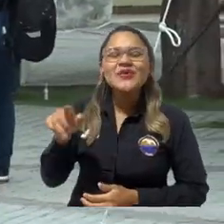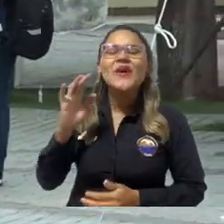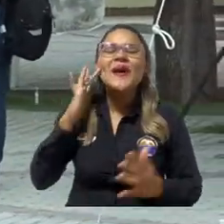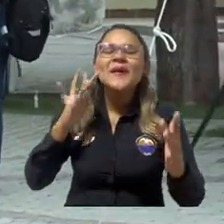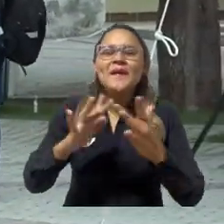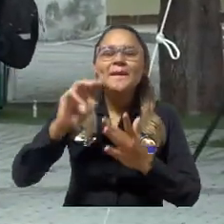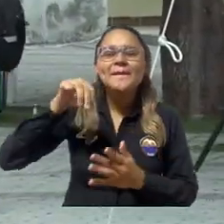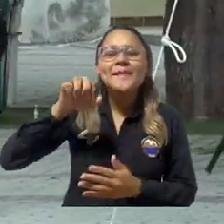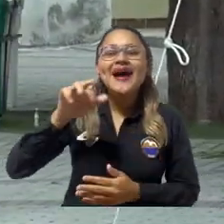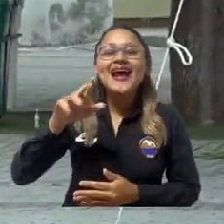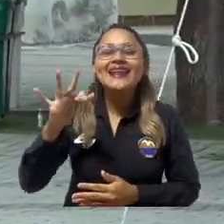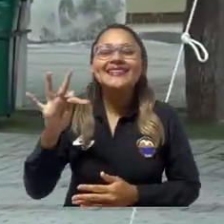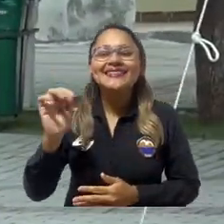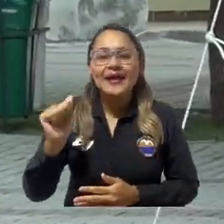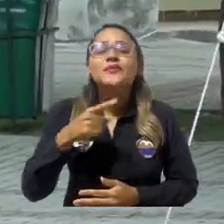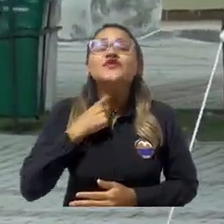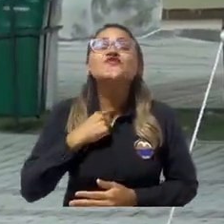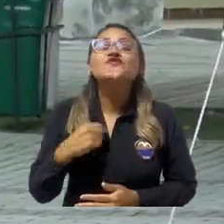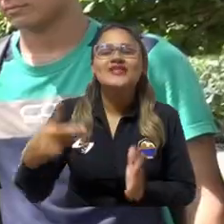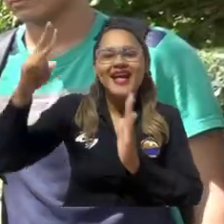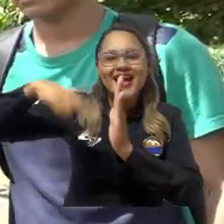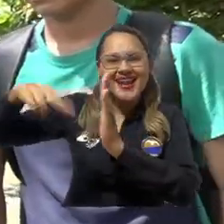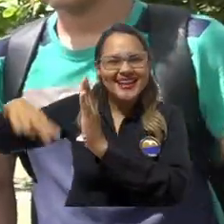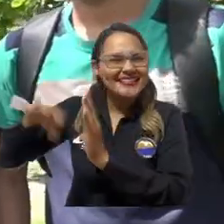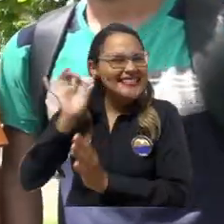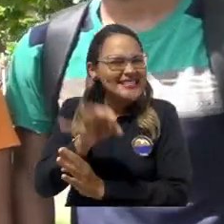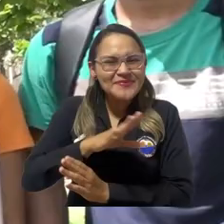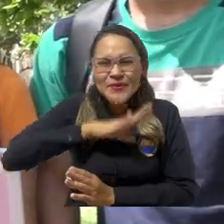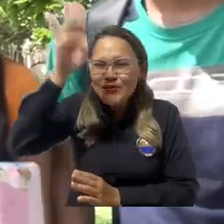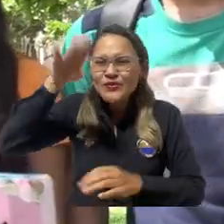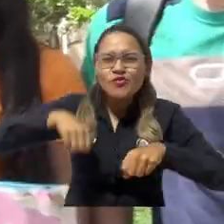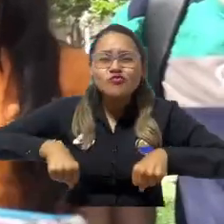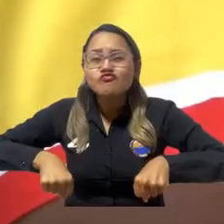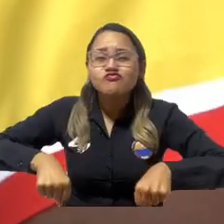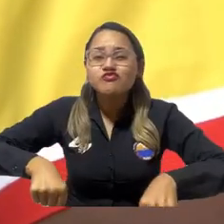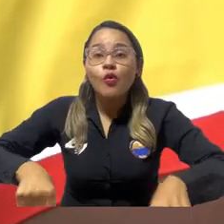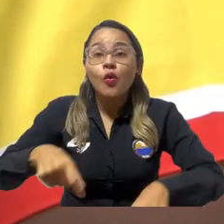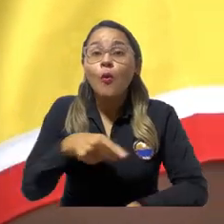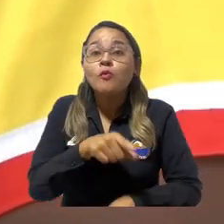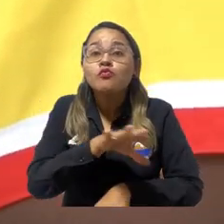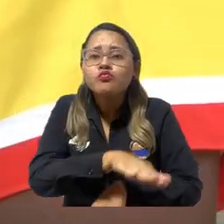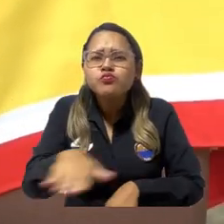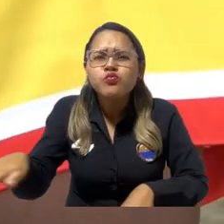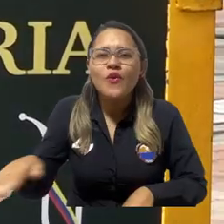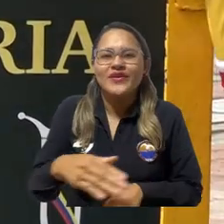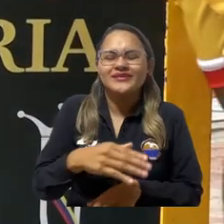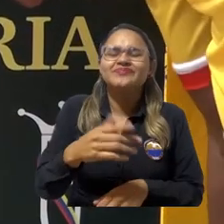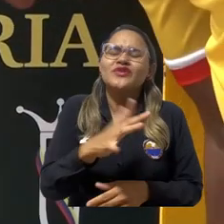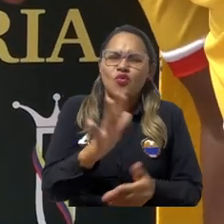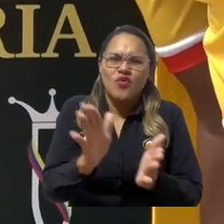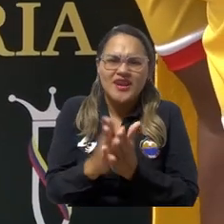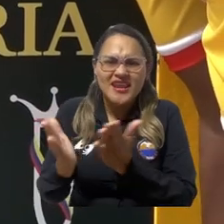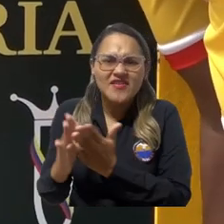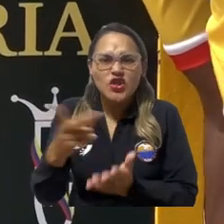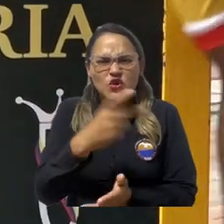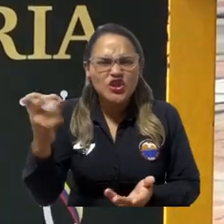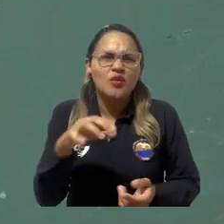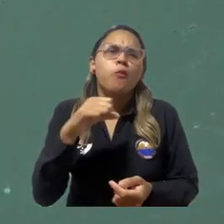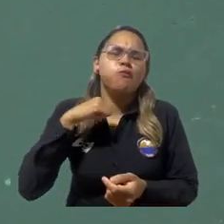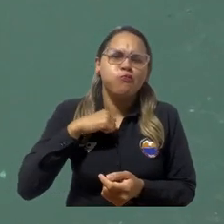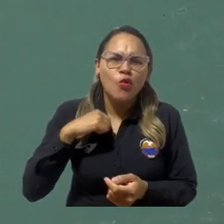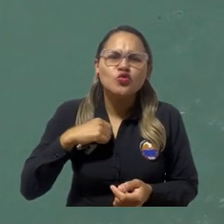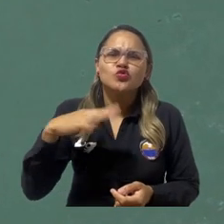personaje, Marto, lleva 16 años dando a conocer su vehículo literario con 200 libros a bordo, que incluyen fábulas,